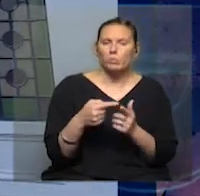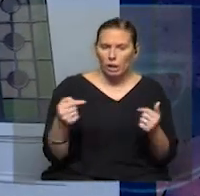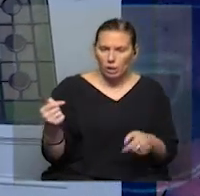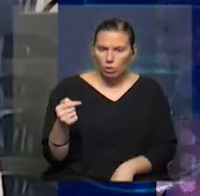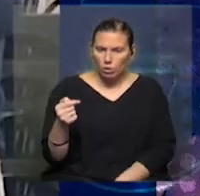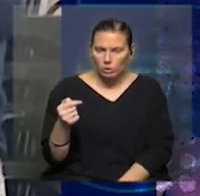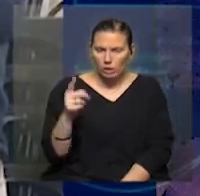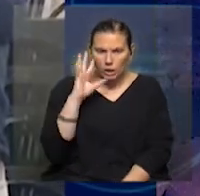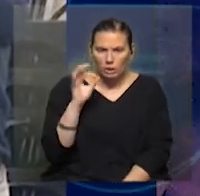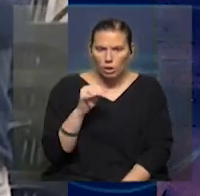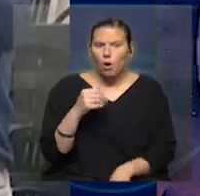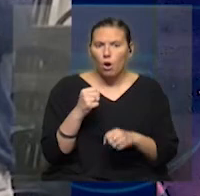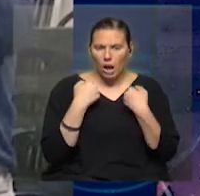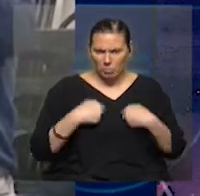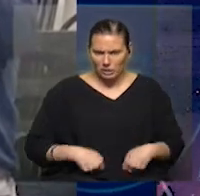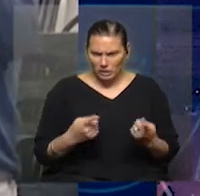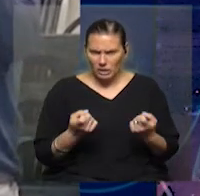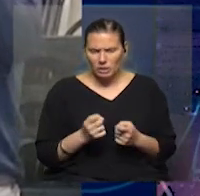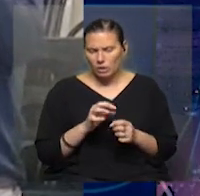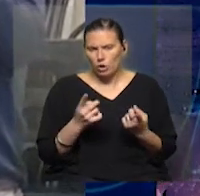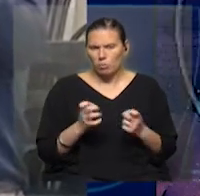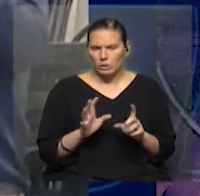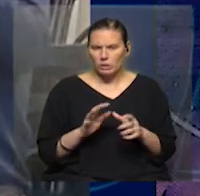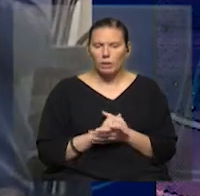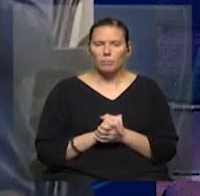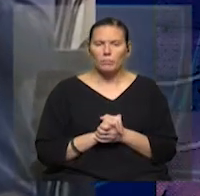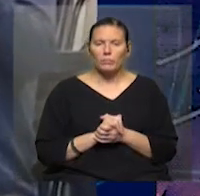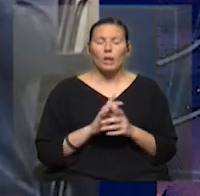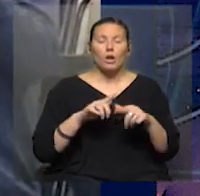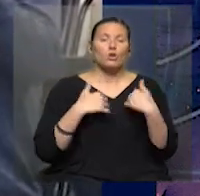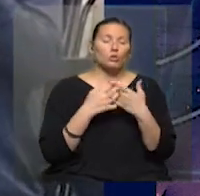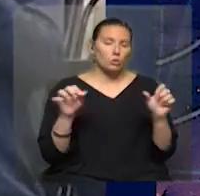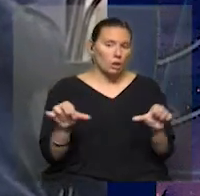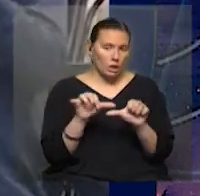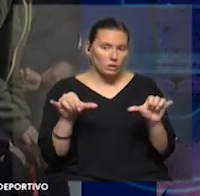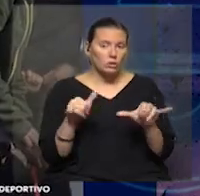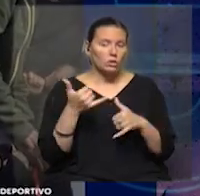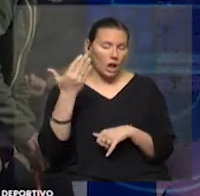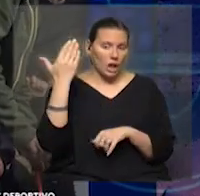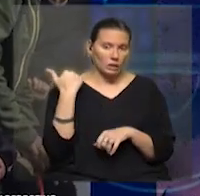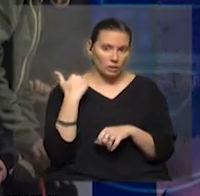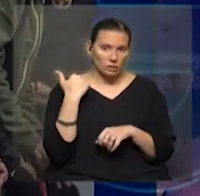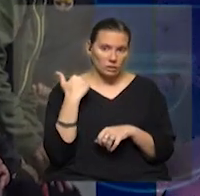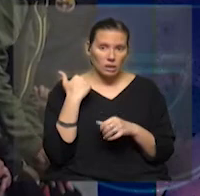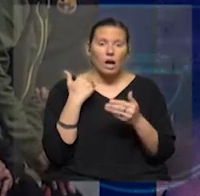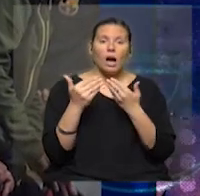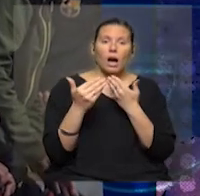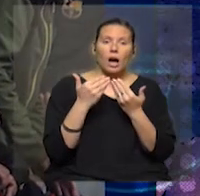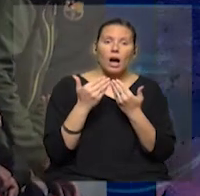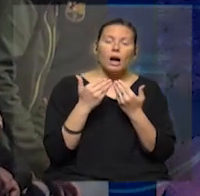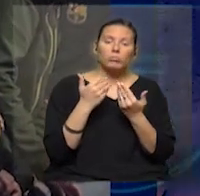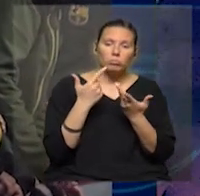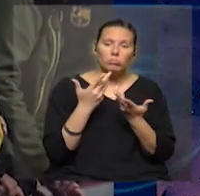pueden hacerlo con o sin camiseta. Contame un poco cómo es la inscripción. Bien, nosotros lo venimos haciendo ya en eventos anteriores. Hablábamos que, bueno,